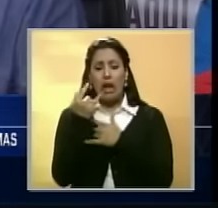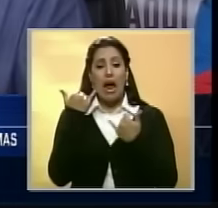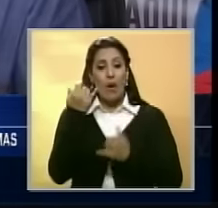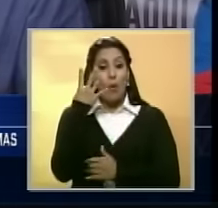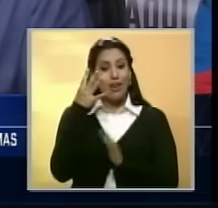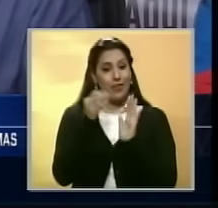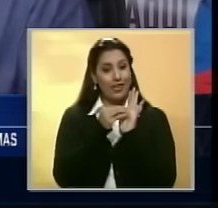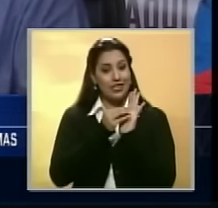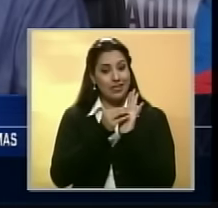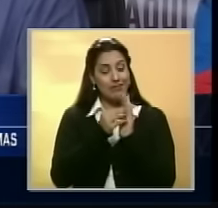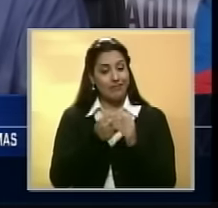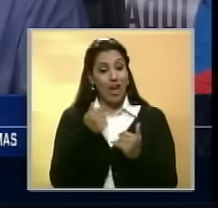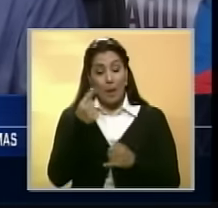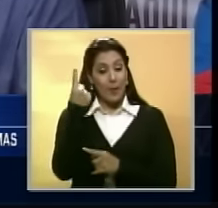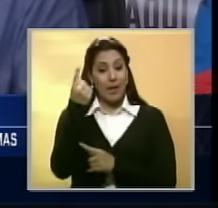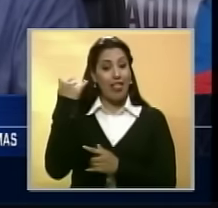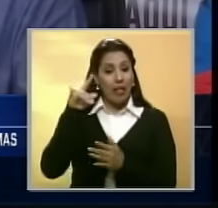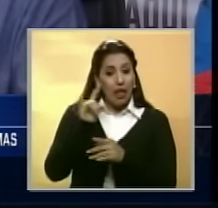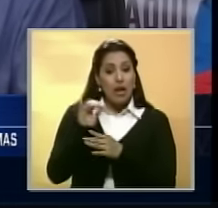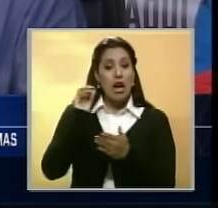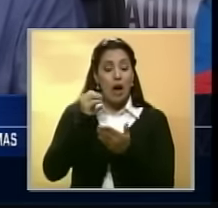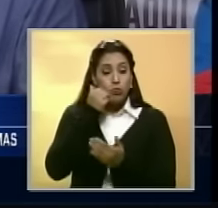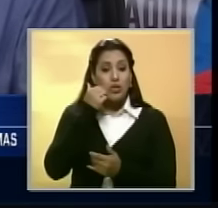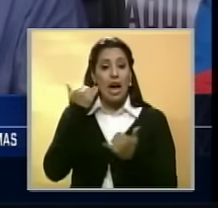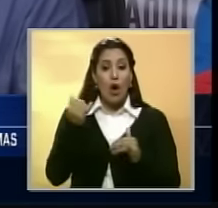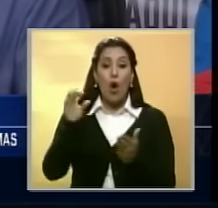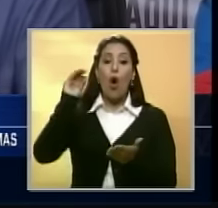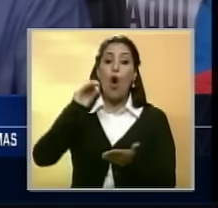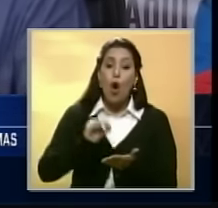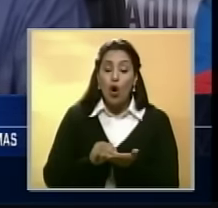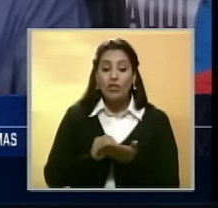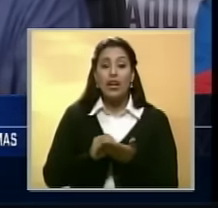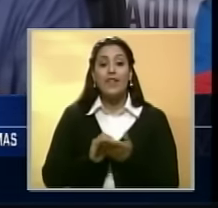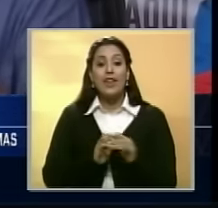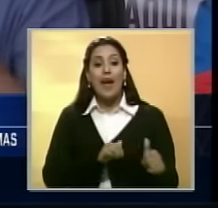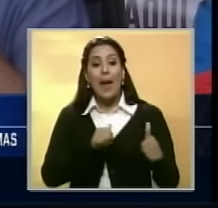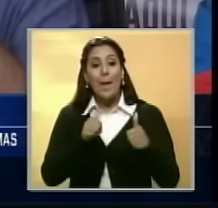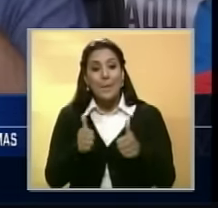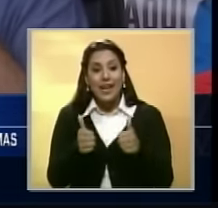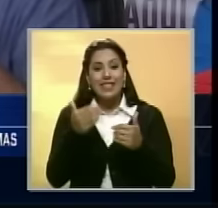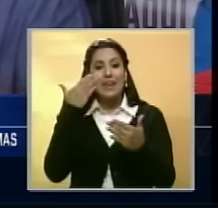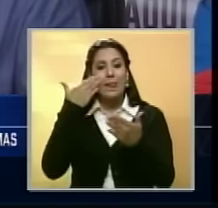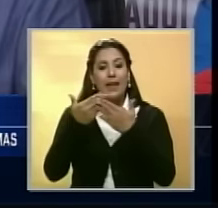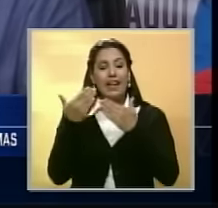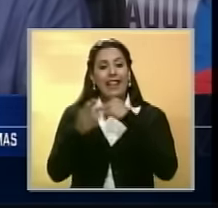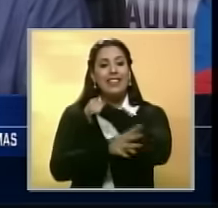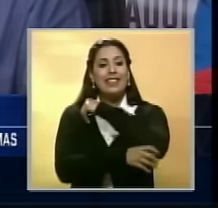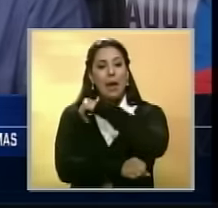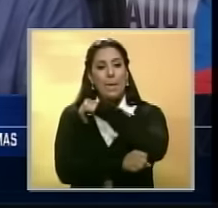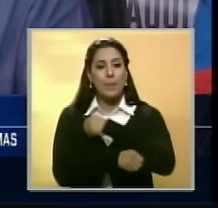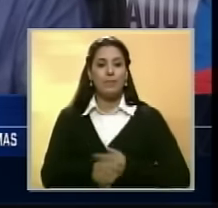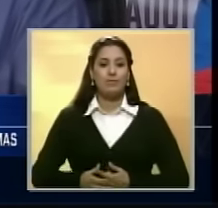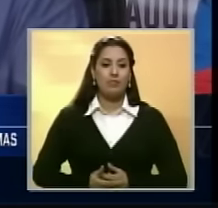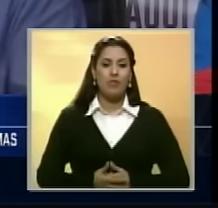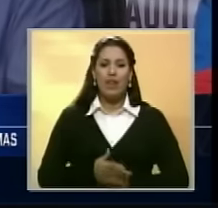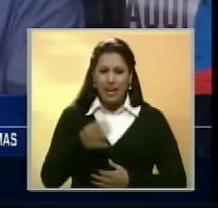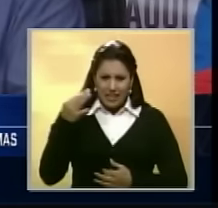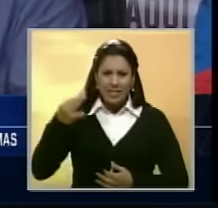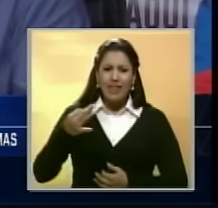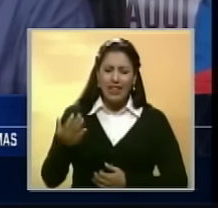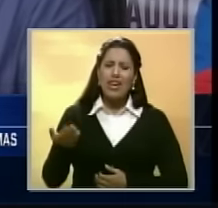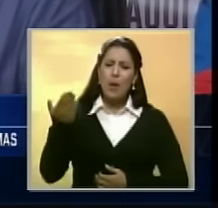oportunidades. Y ahora va camino a que se desmantele la verdad. Eso es